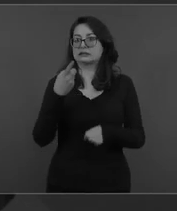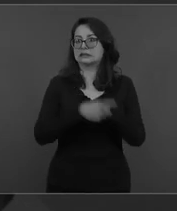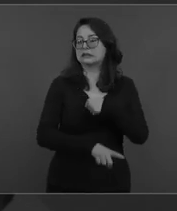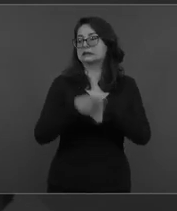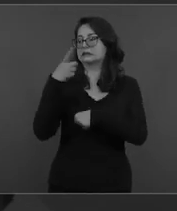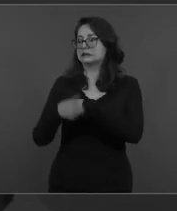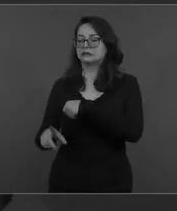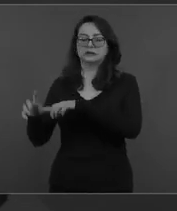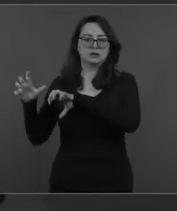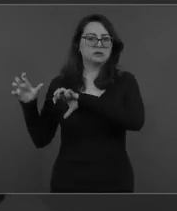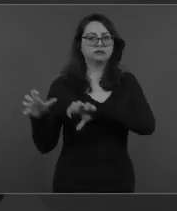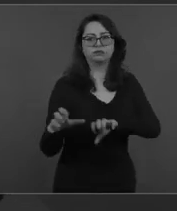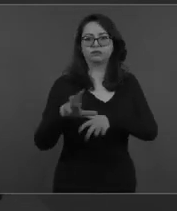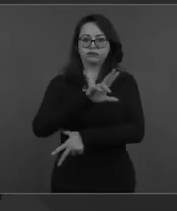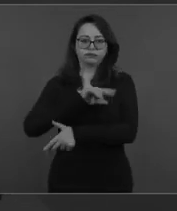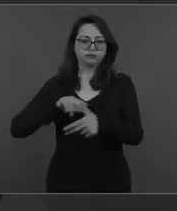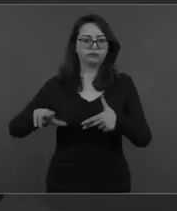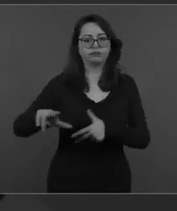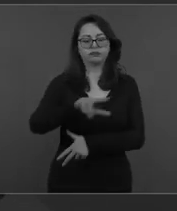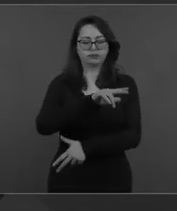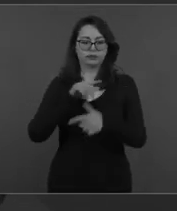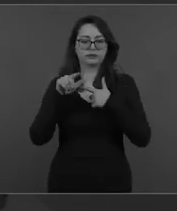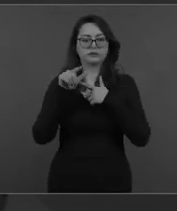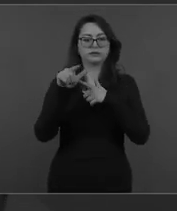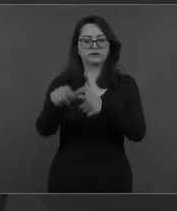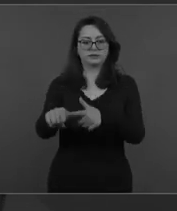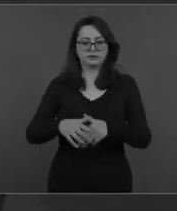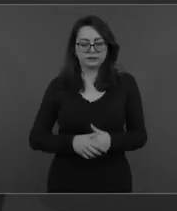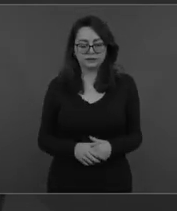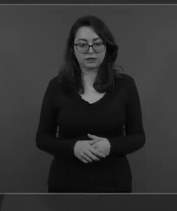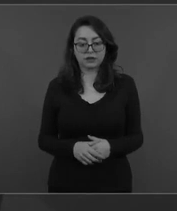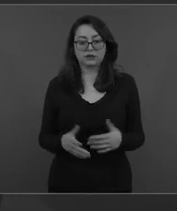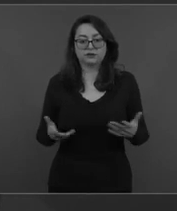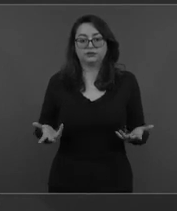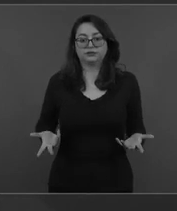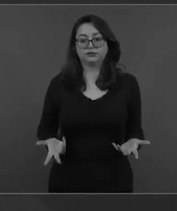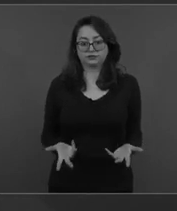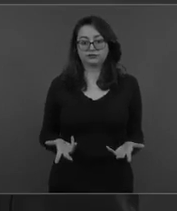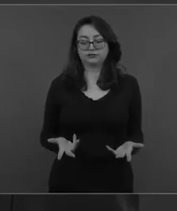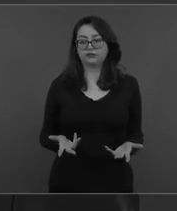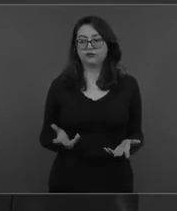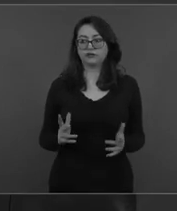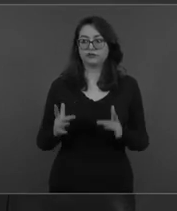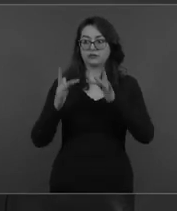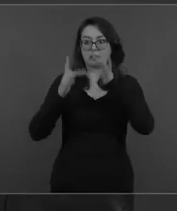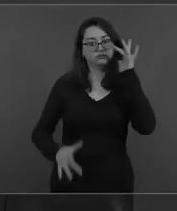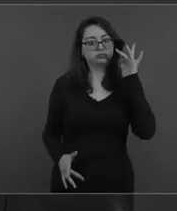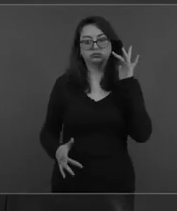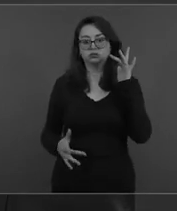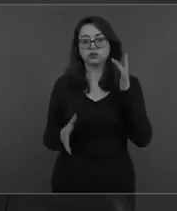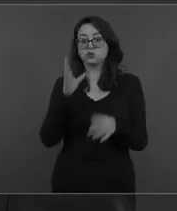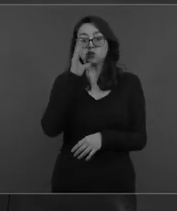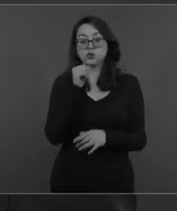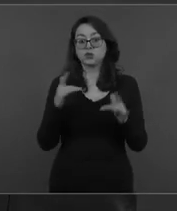afectando el huracán. Se han perdido las comunicaciones por completo y